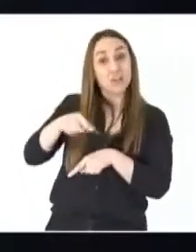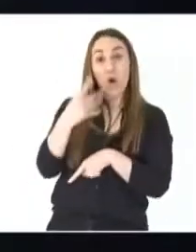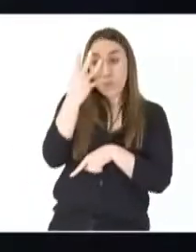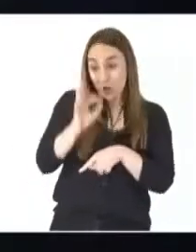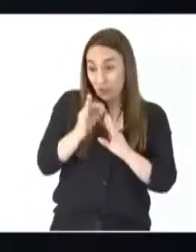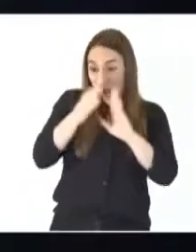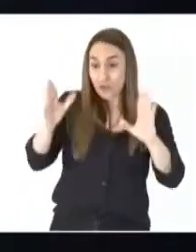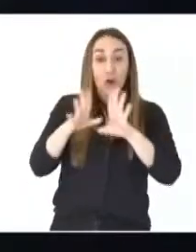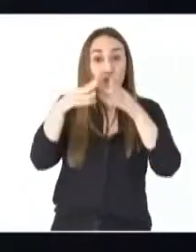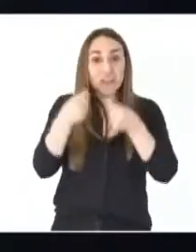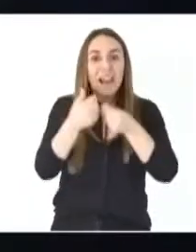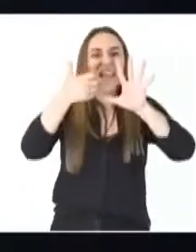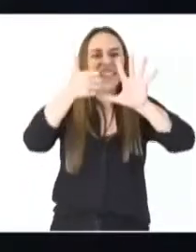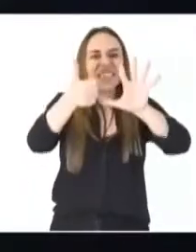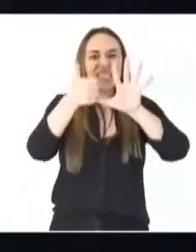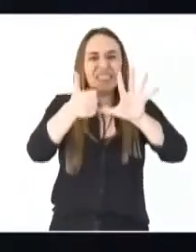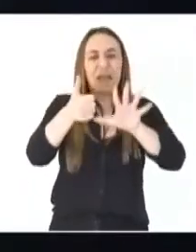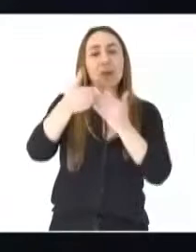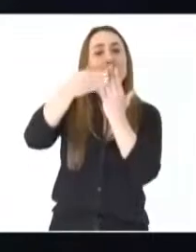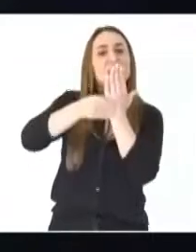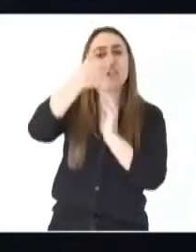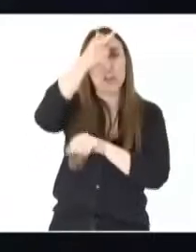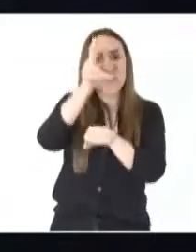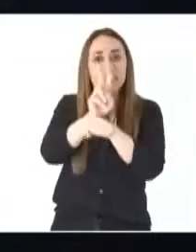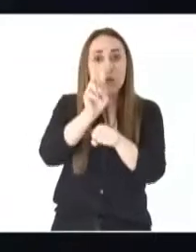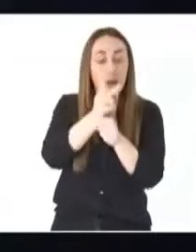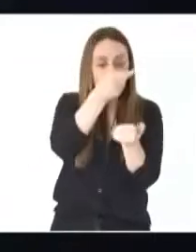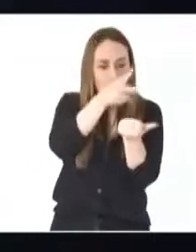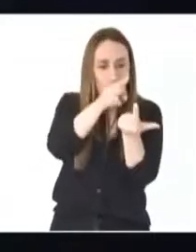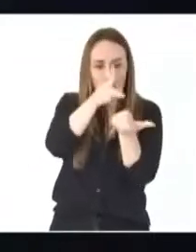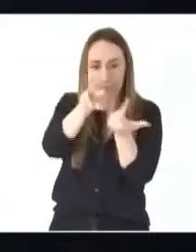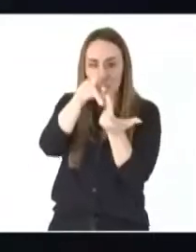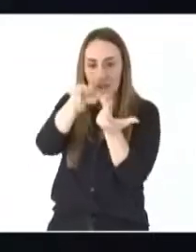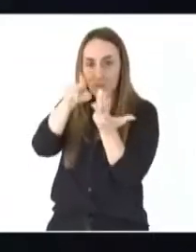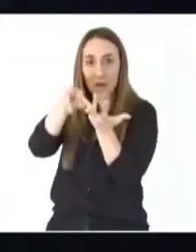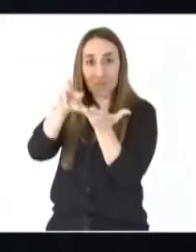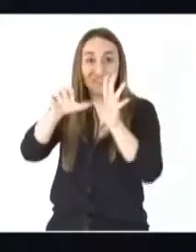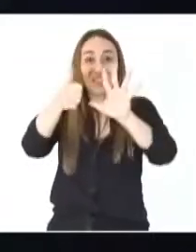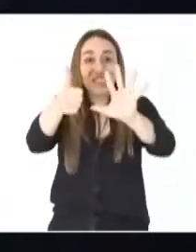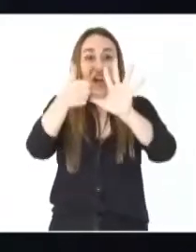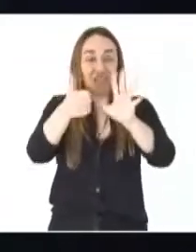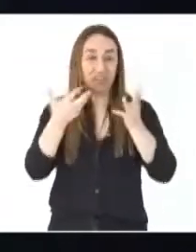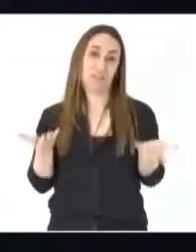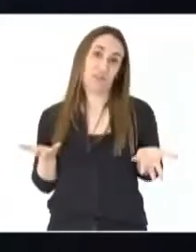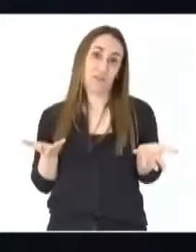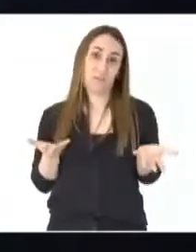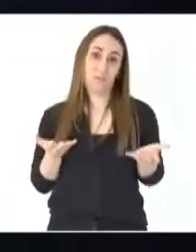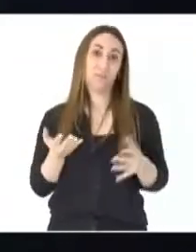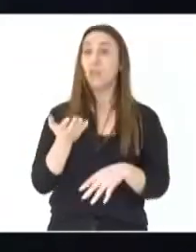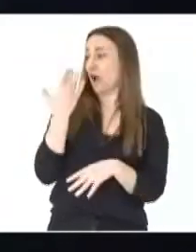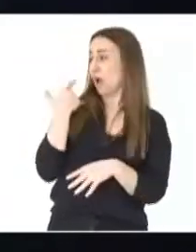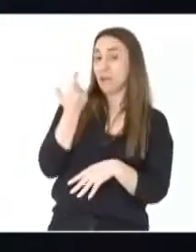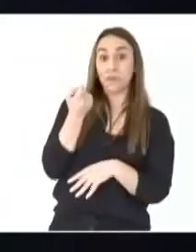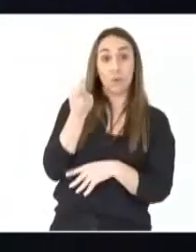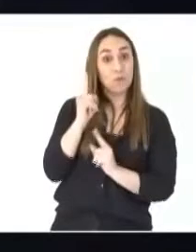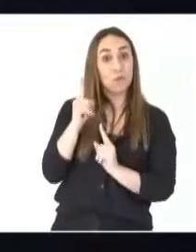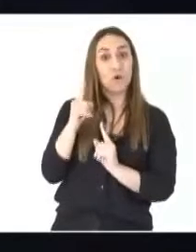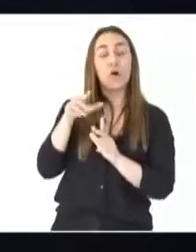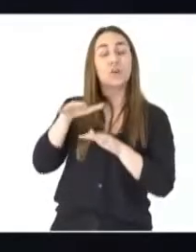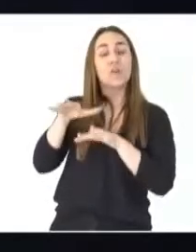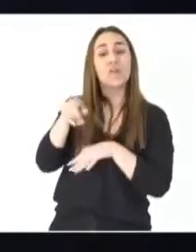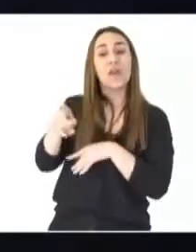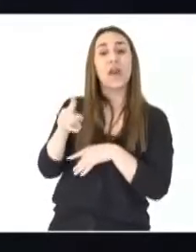de seguridad. 6 ministros de seguridad, uno atrás del otro, fueron renunciando. ¿Y esto en qué se ve? ¿En qué nos perjudica? Y hace poco tuvimos el caso del ingeniero